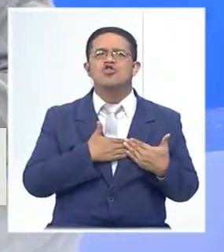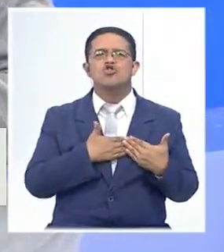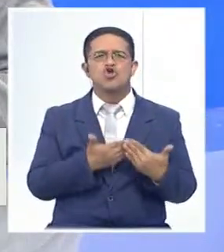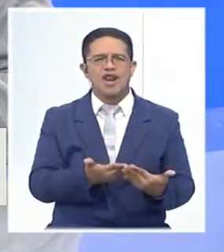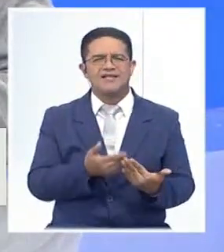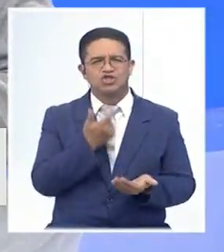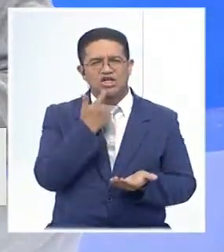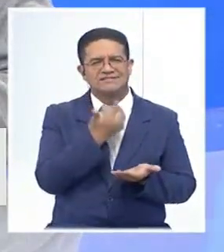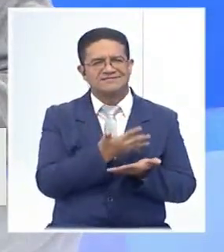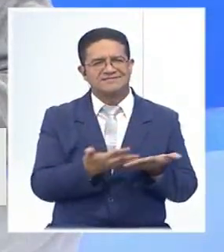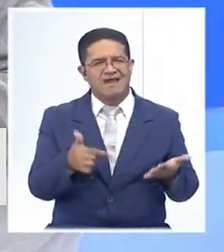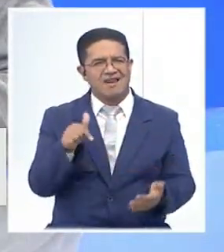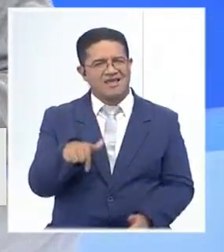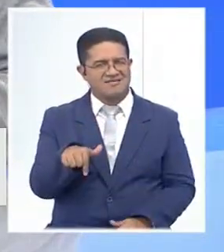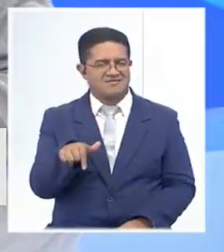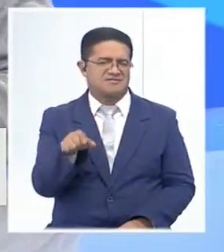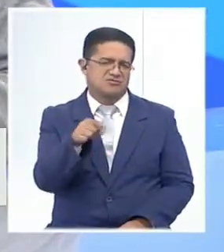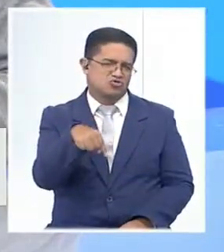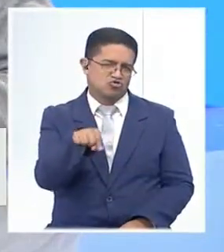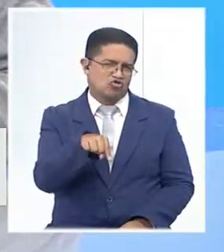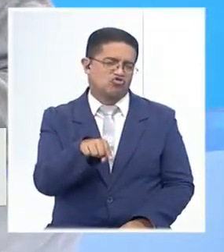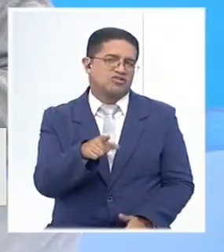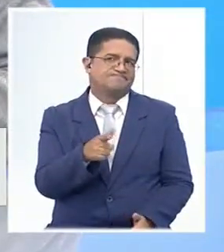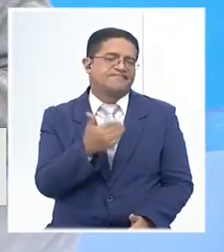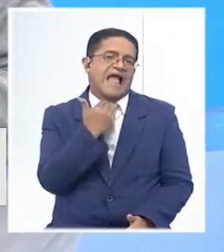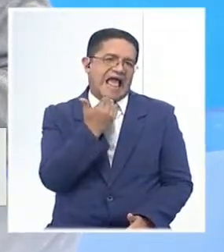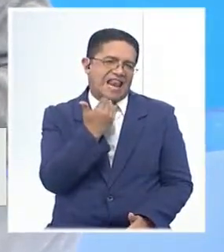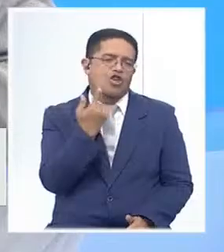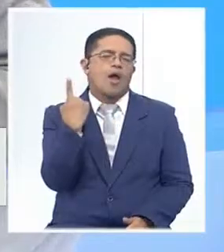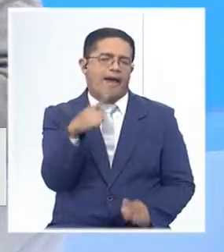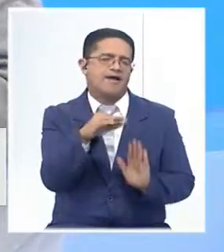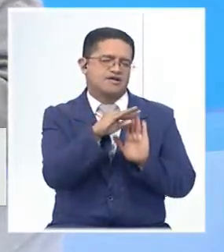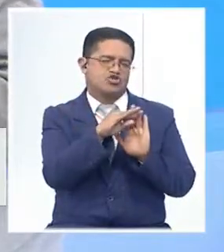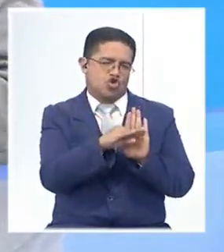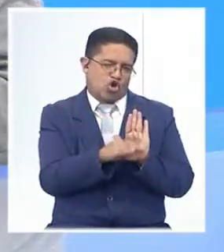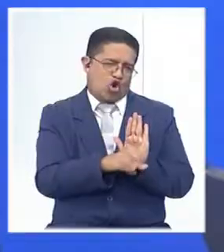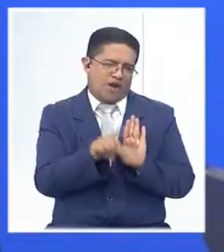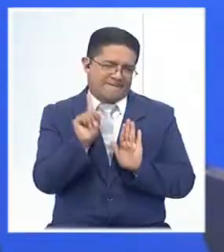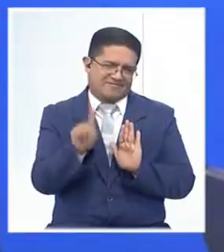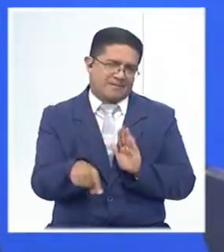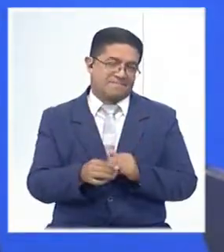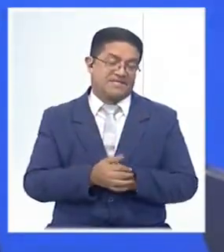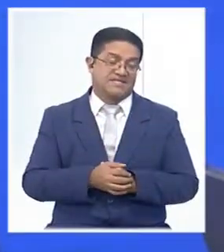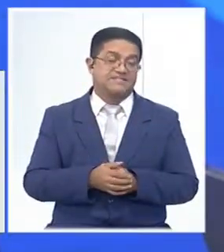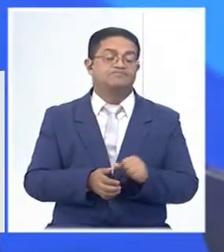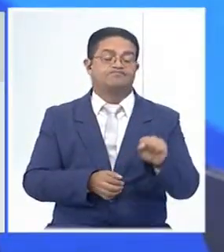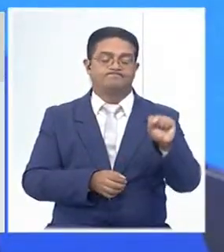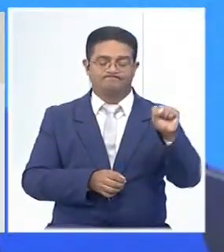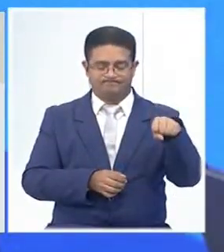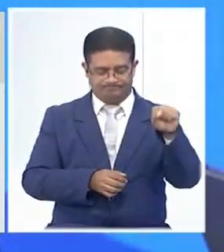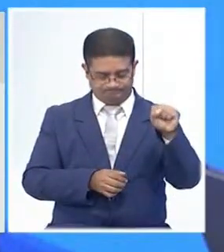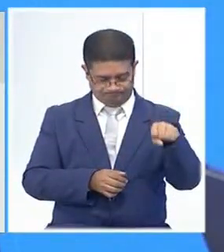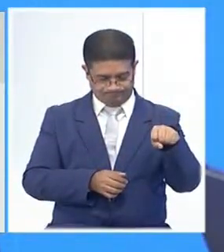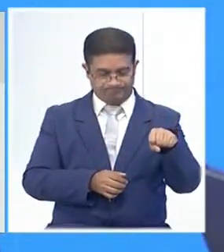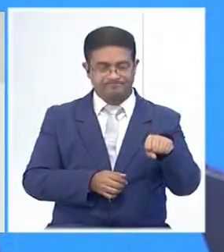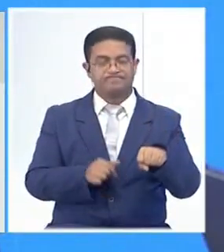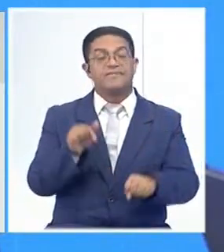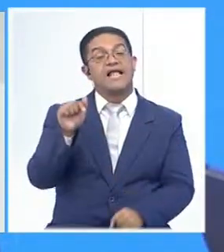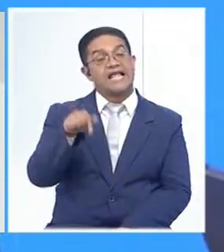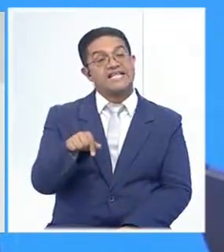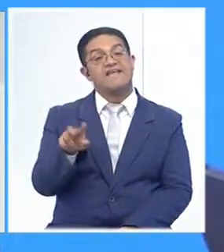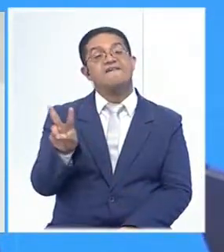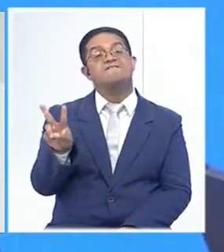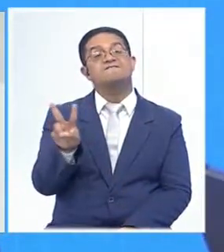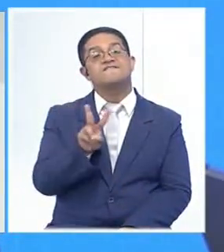acto voluntario y además, bueno, tiene sus normativas y regulaciones también. Correcto. En nuestro país